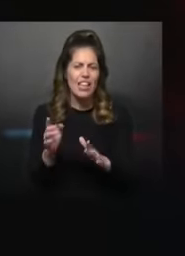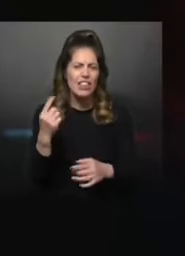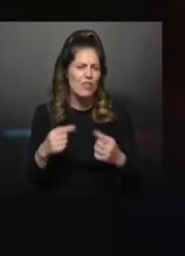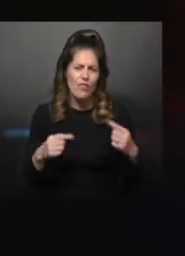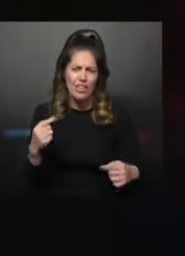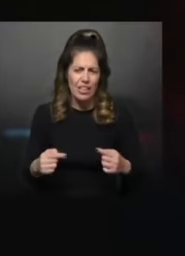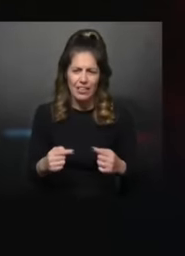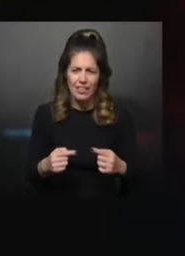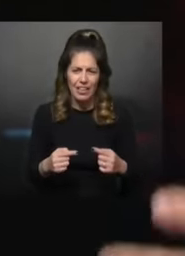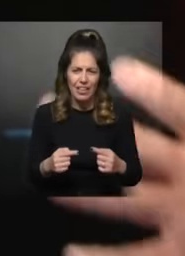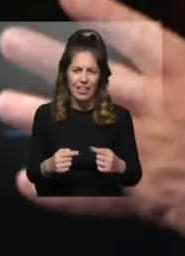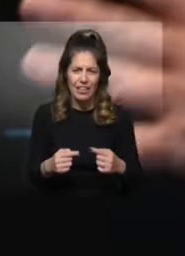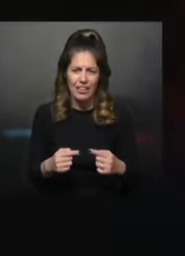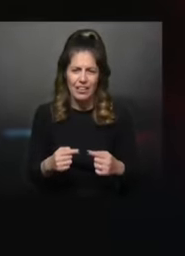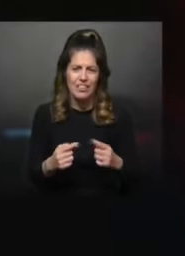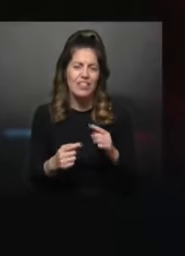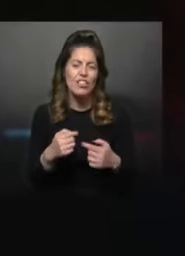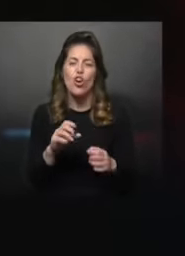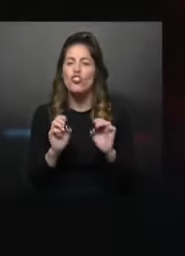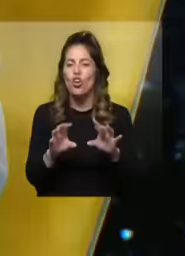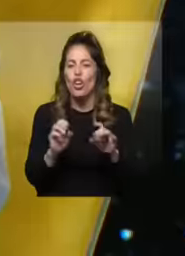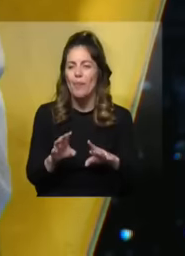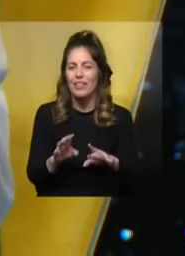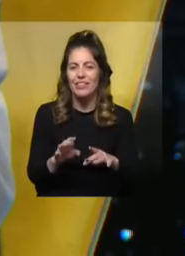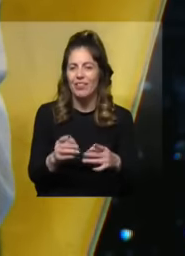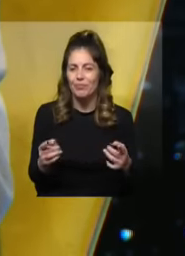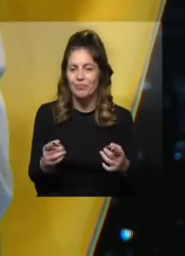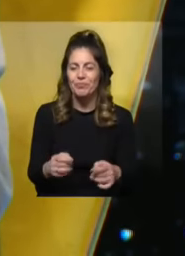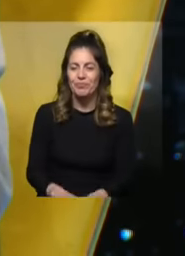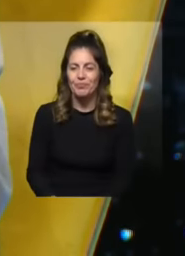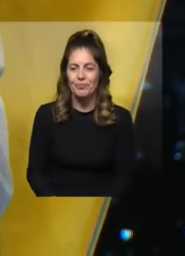¿no? No solamente... Yo miraba